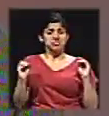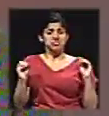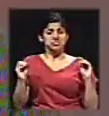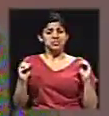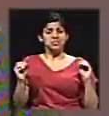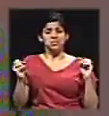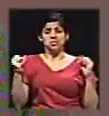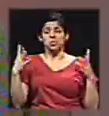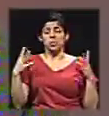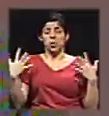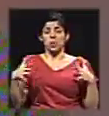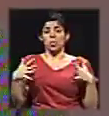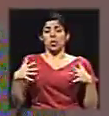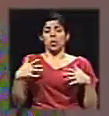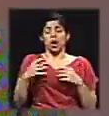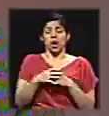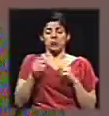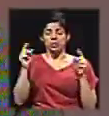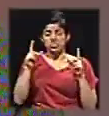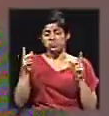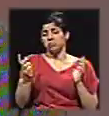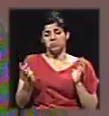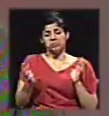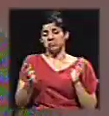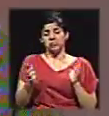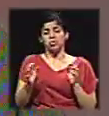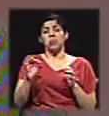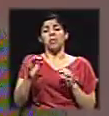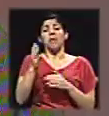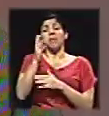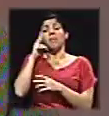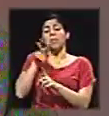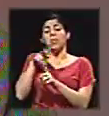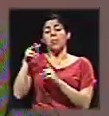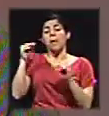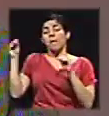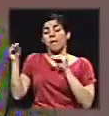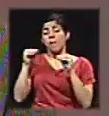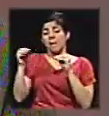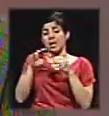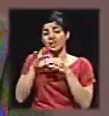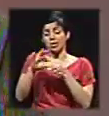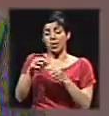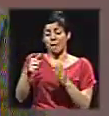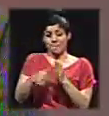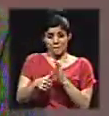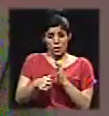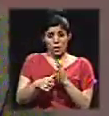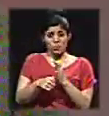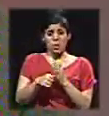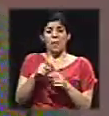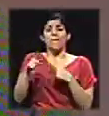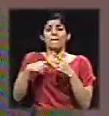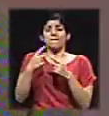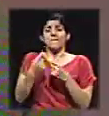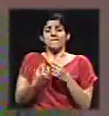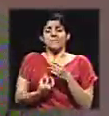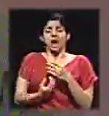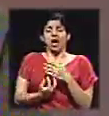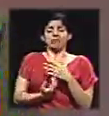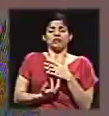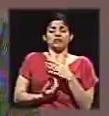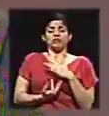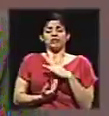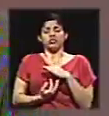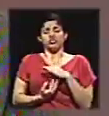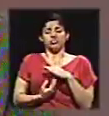muy extraordinario desde el punto de vista de movimientos en las uh-huh. opciones del voto. Que la cosa se va a ir calentando a partir de la